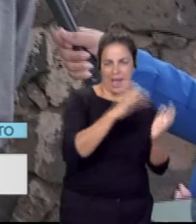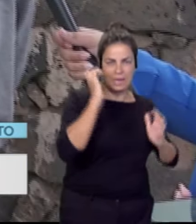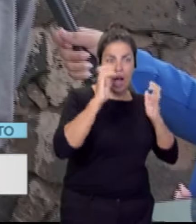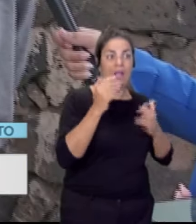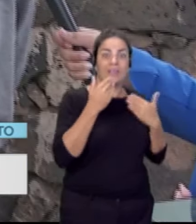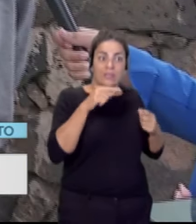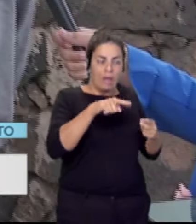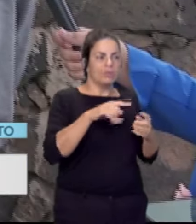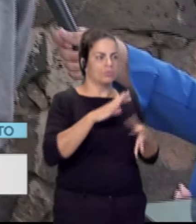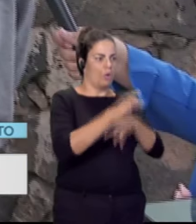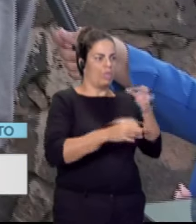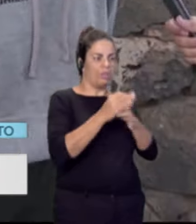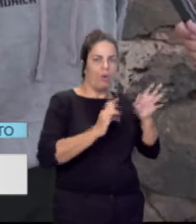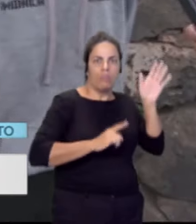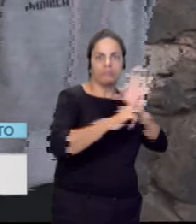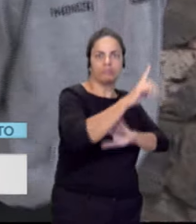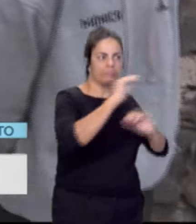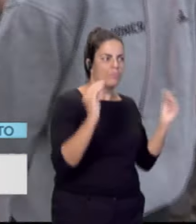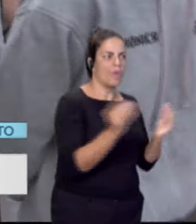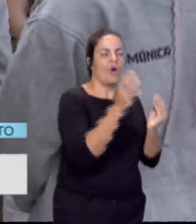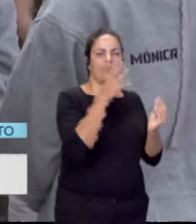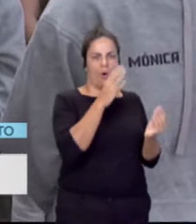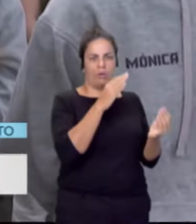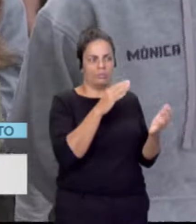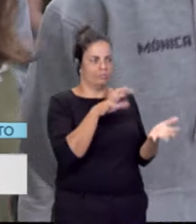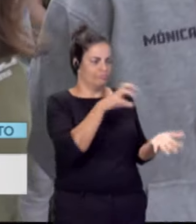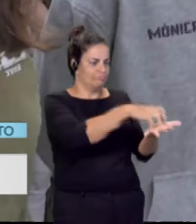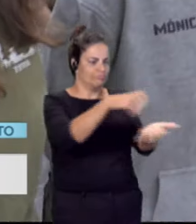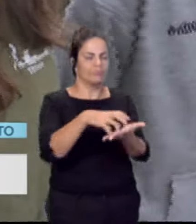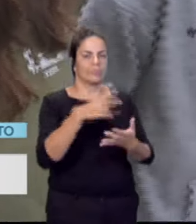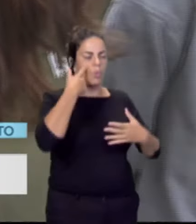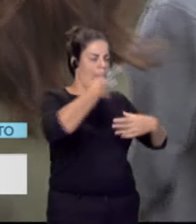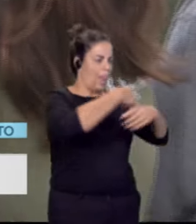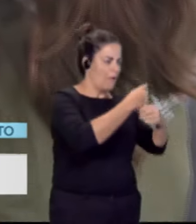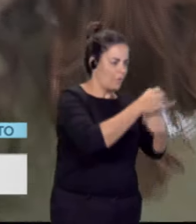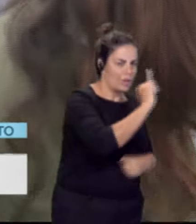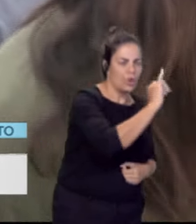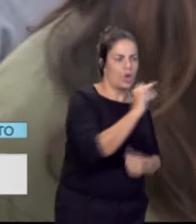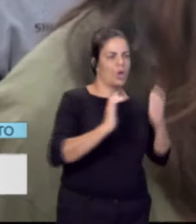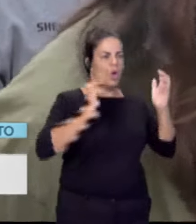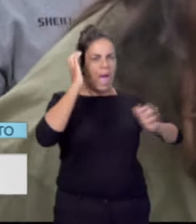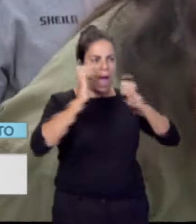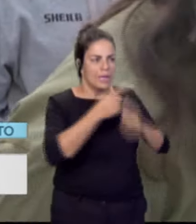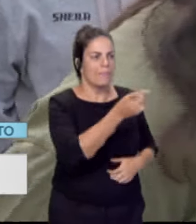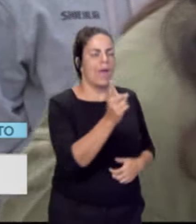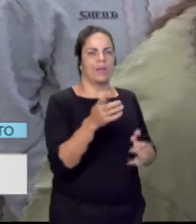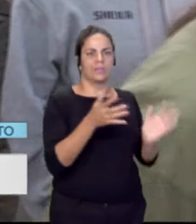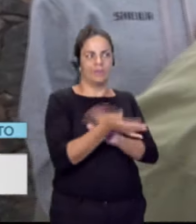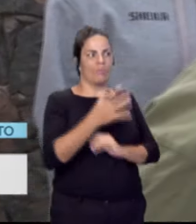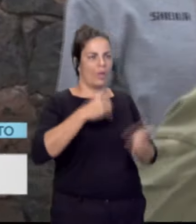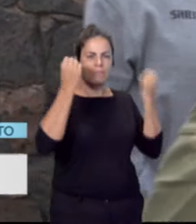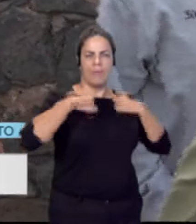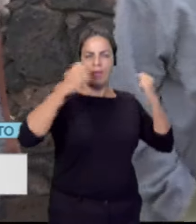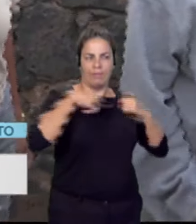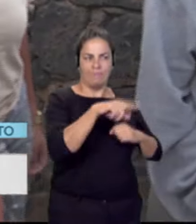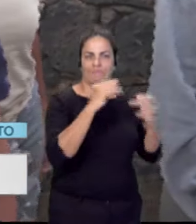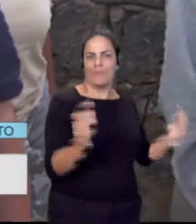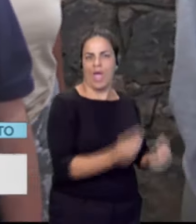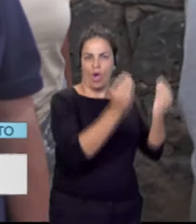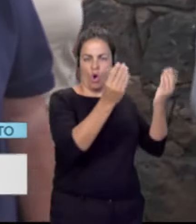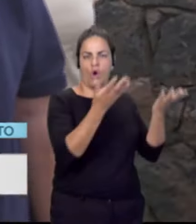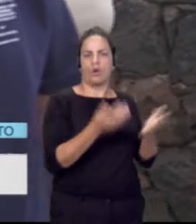ha mejorado por las condiciones que tenemos de un laboratorio, animales, tenemos más posibilidades de hacer prácticas. ¿Y por qué después